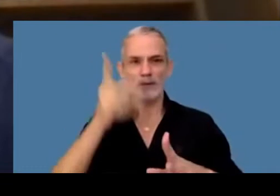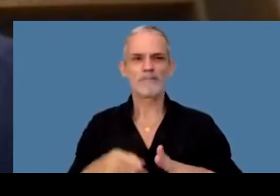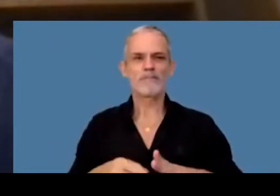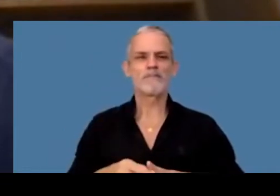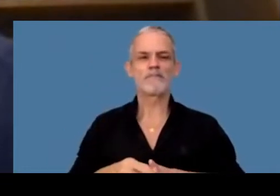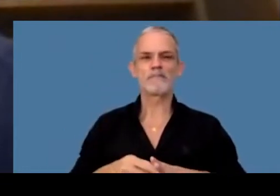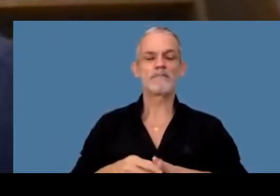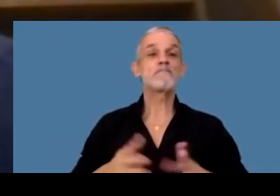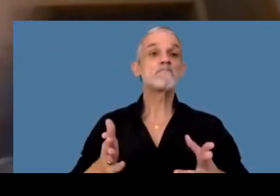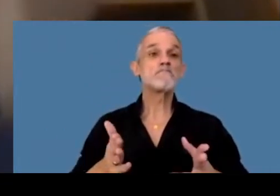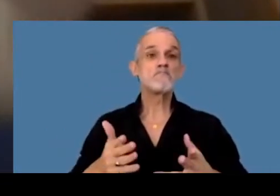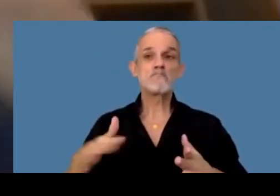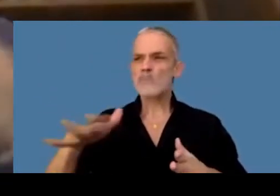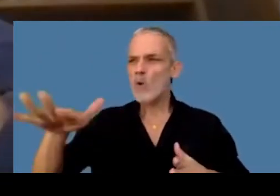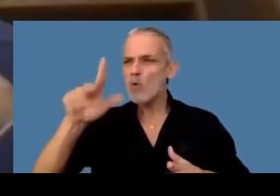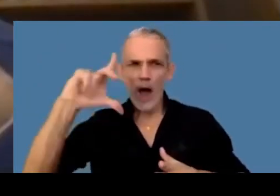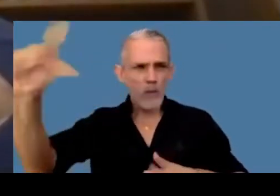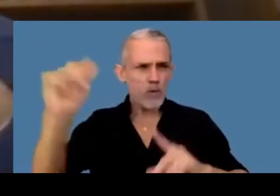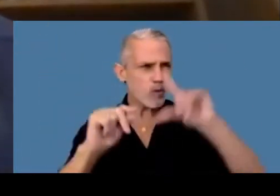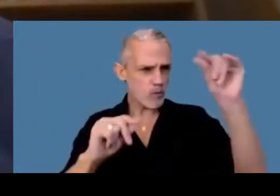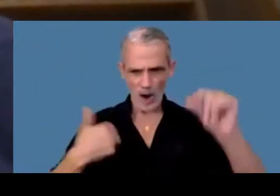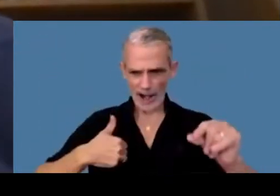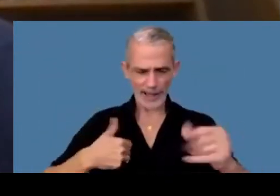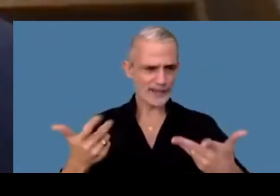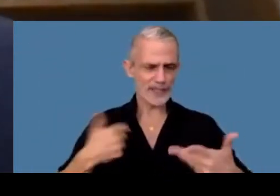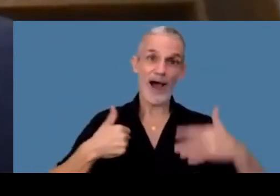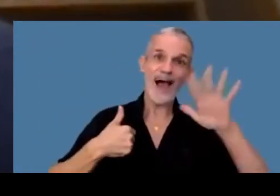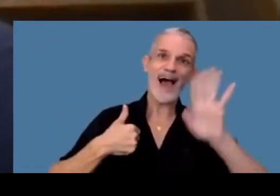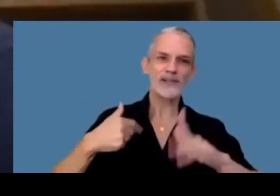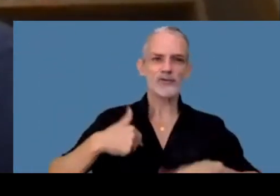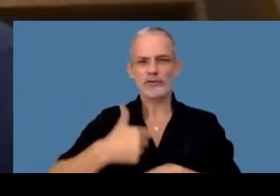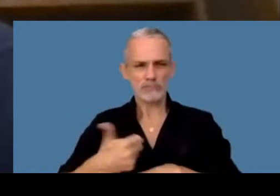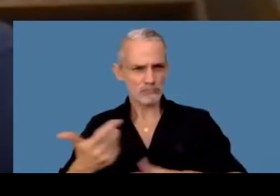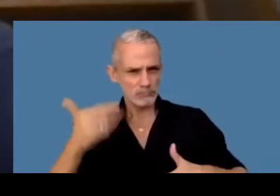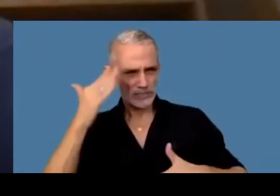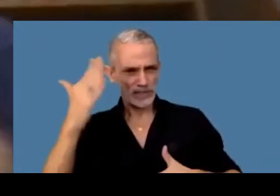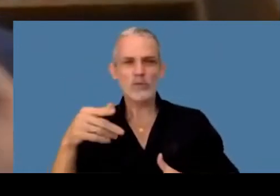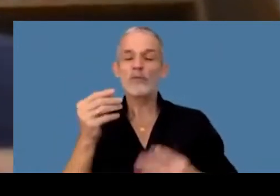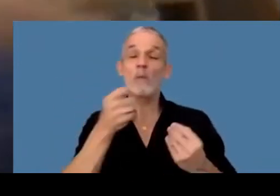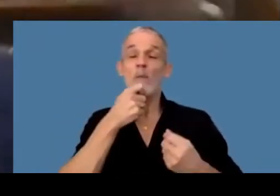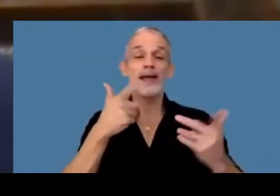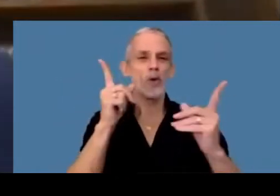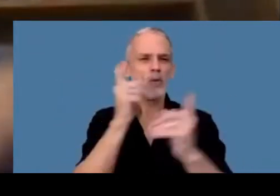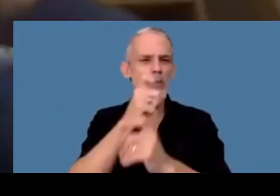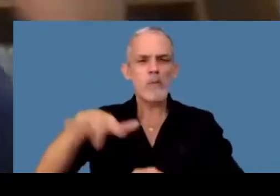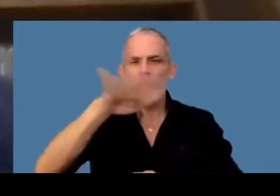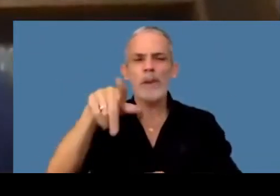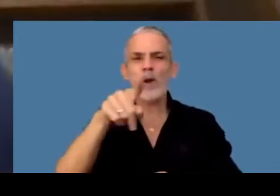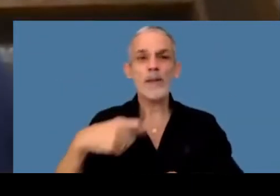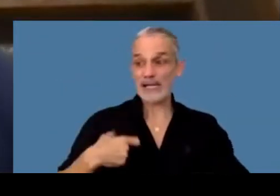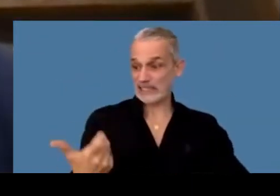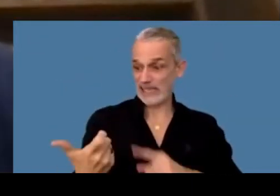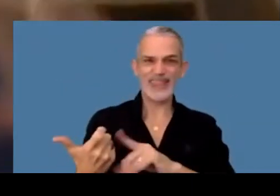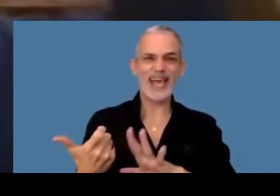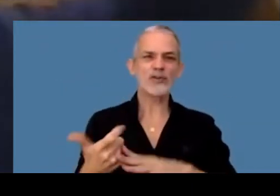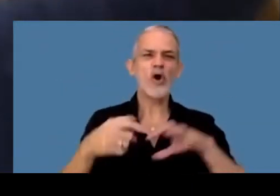de nuestro país. Ustedes piensen que tienen un problema sindical en la sucursal X de